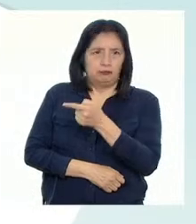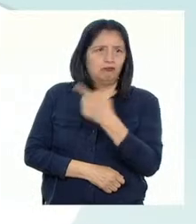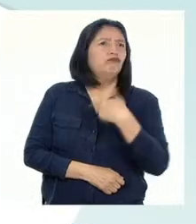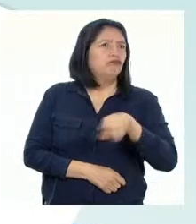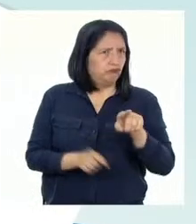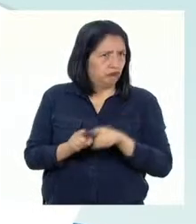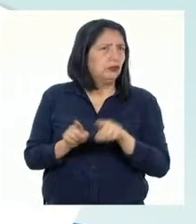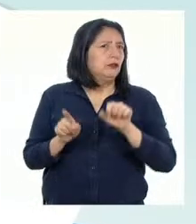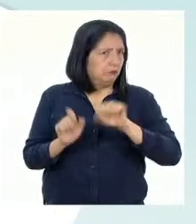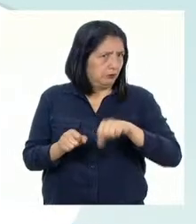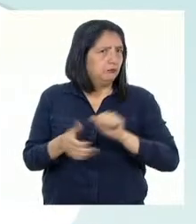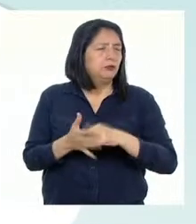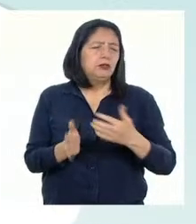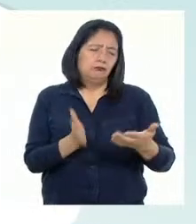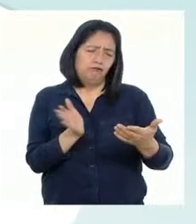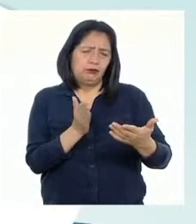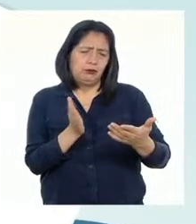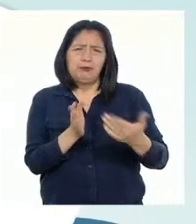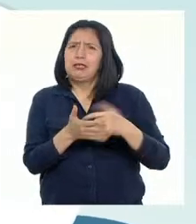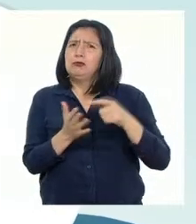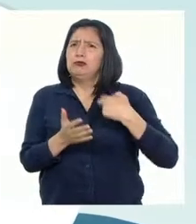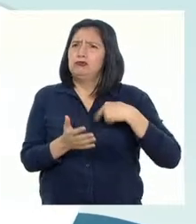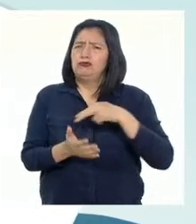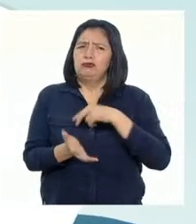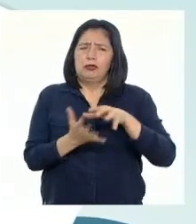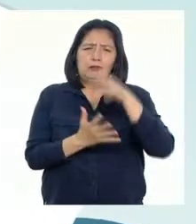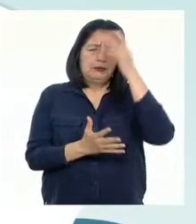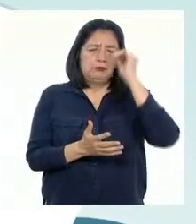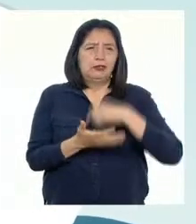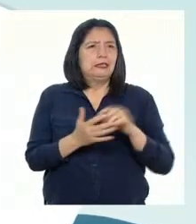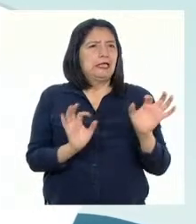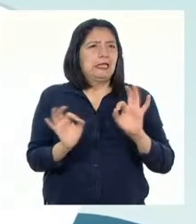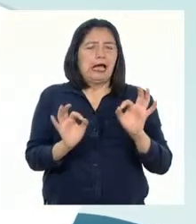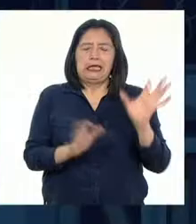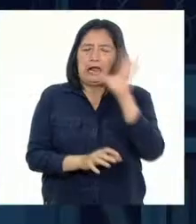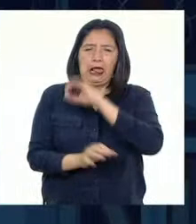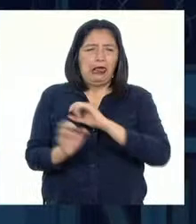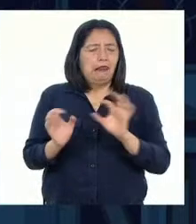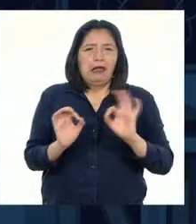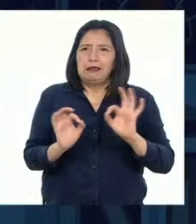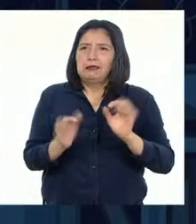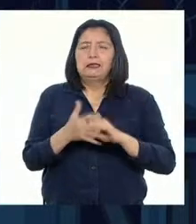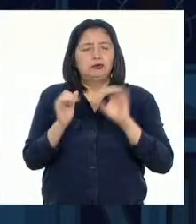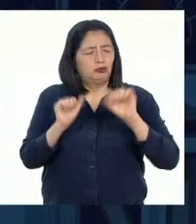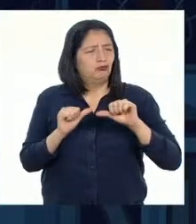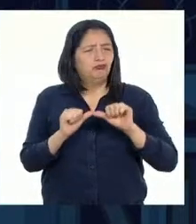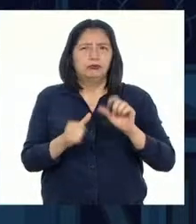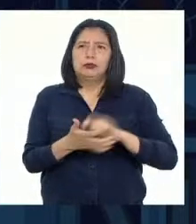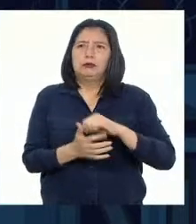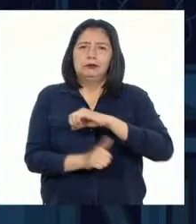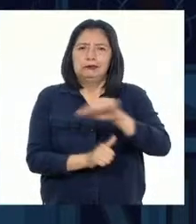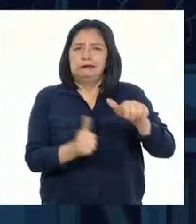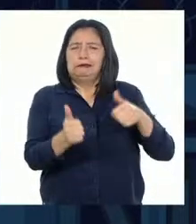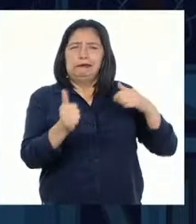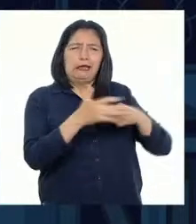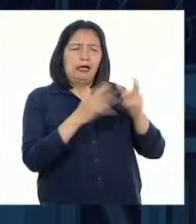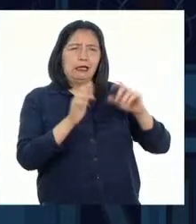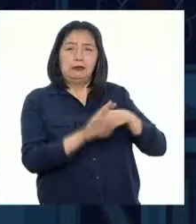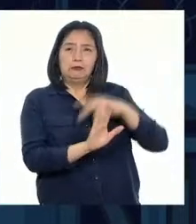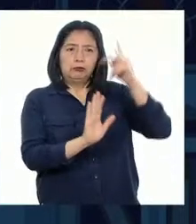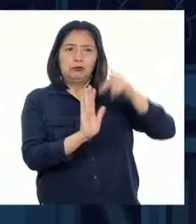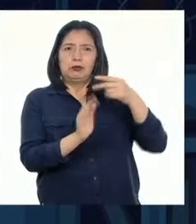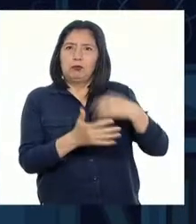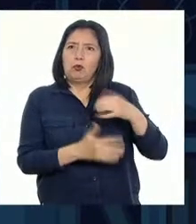también revisa todo lo que aprendemos. Así no se escapa absolutamente nada. Atrás de todos nuestros programas tenemos